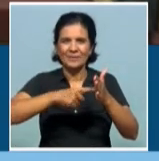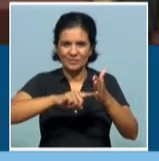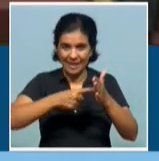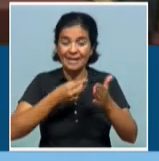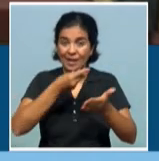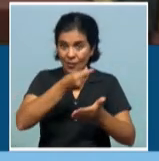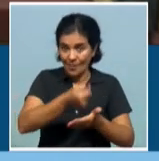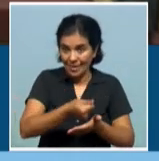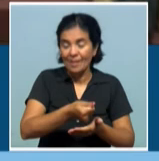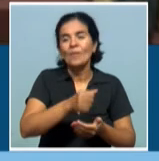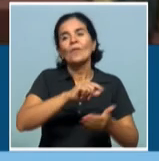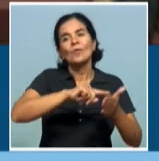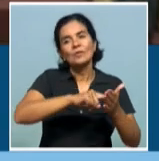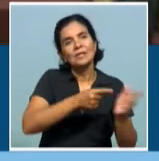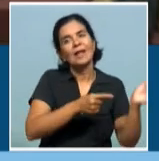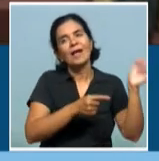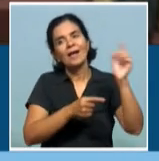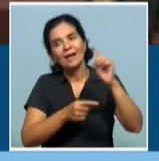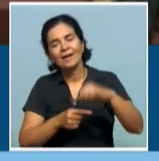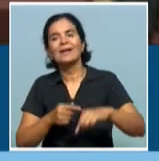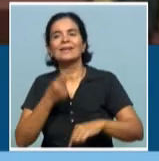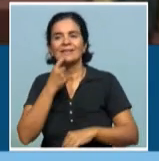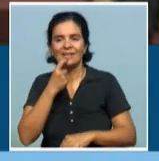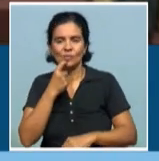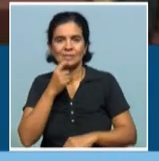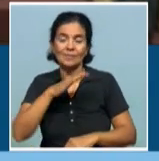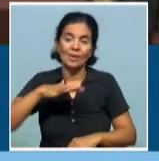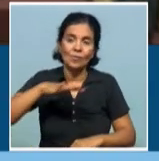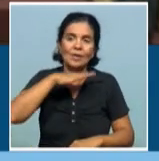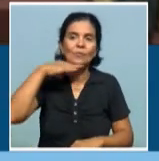Aires, hasta San Luis. Y después donde llegó, justo ahora,